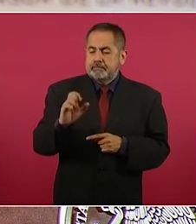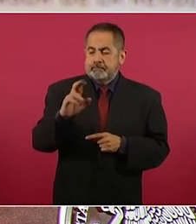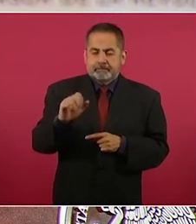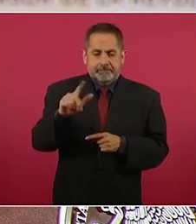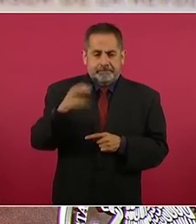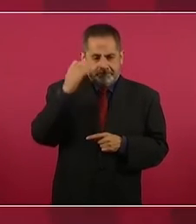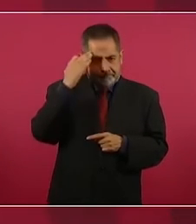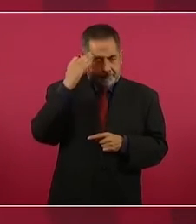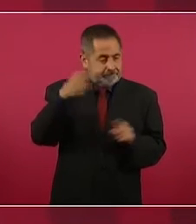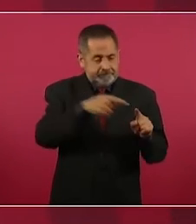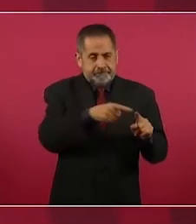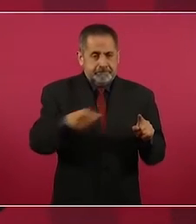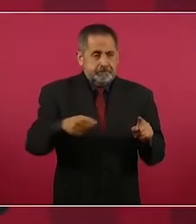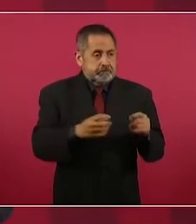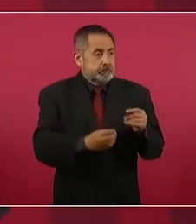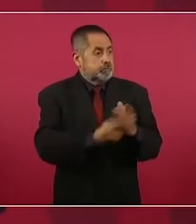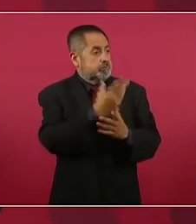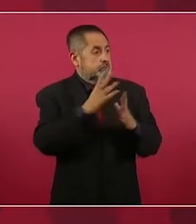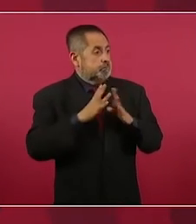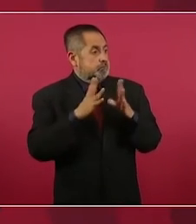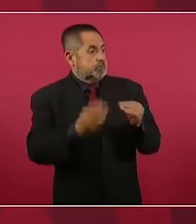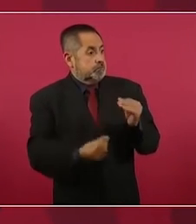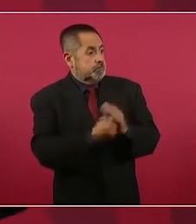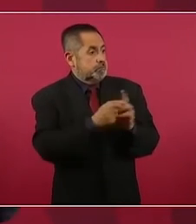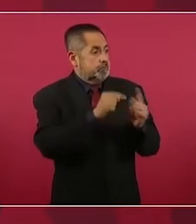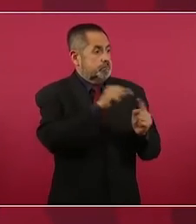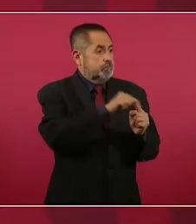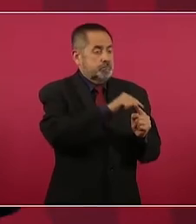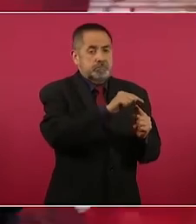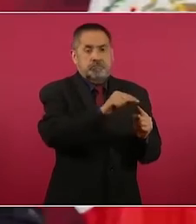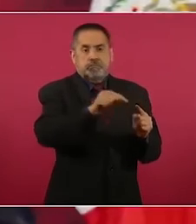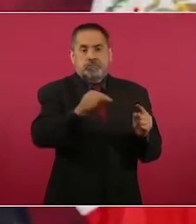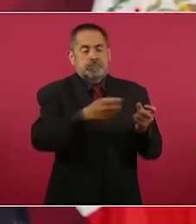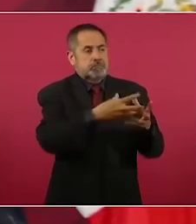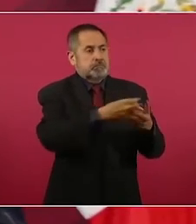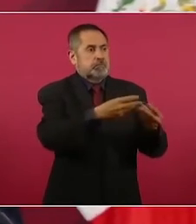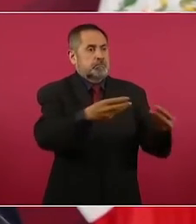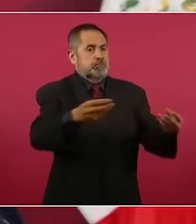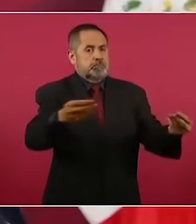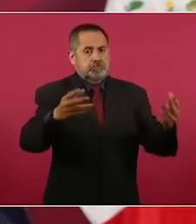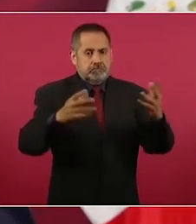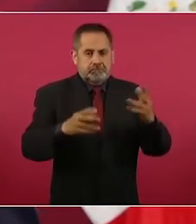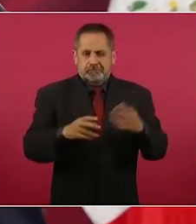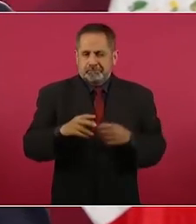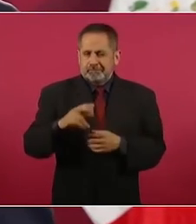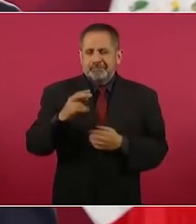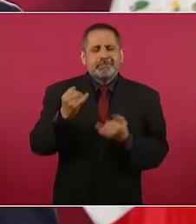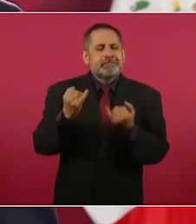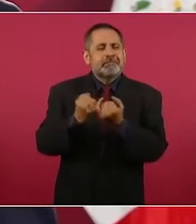que surgieron como hongos después de la lluvia,